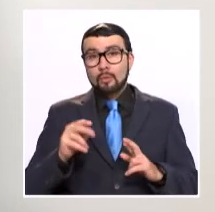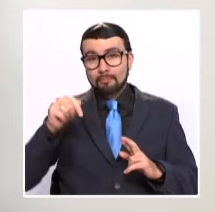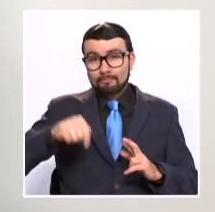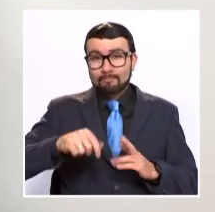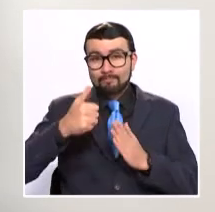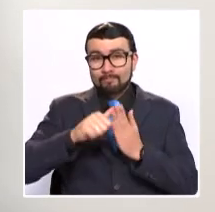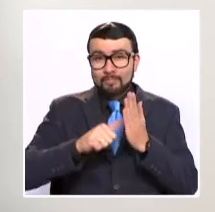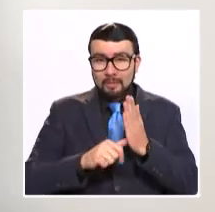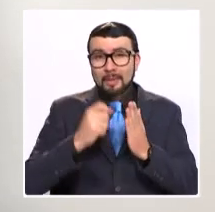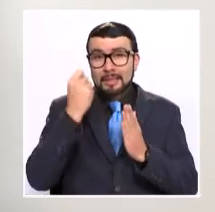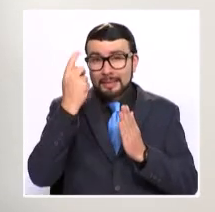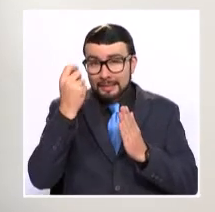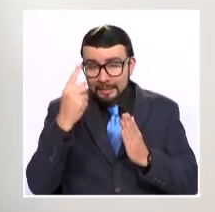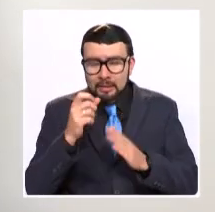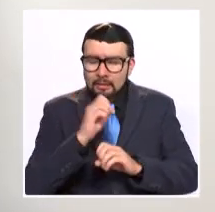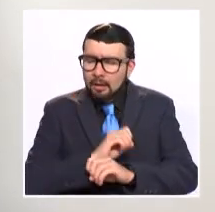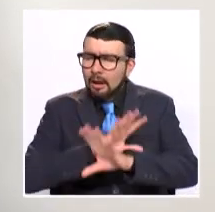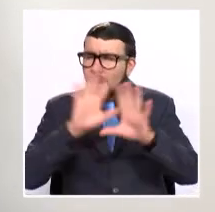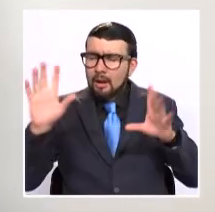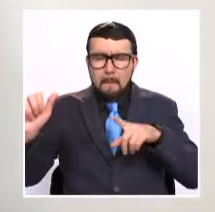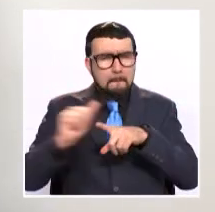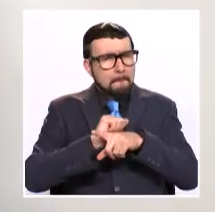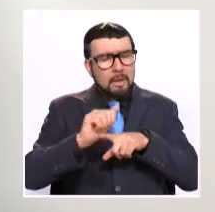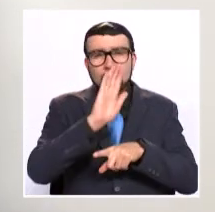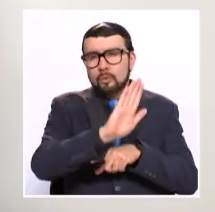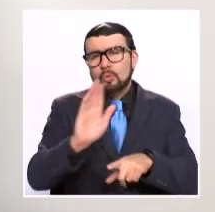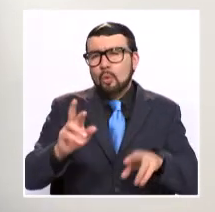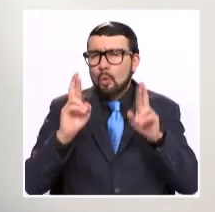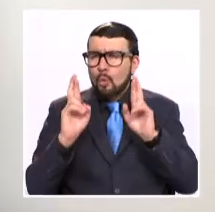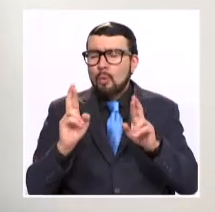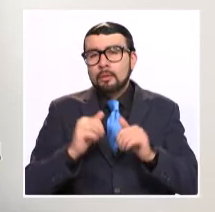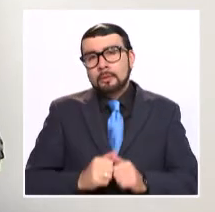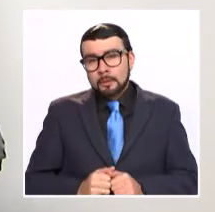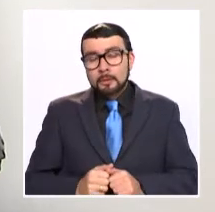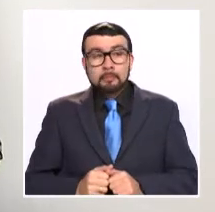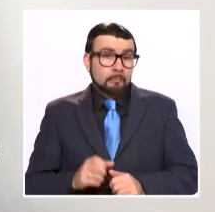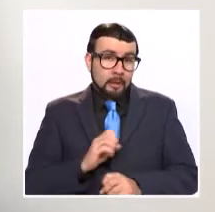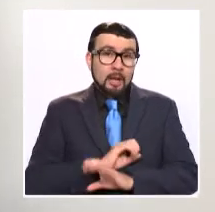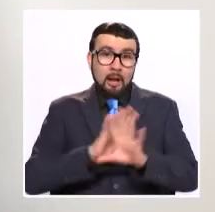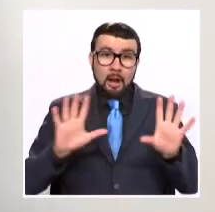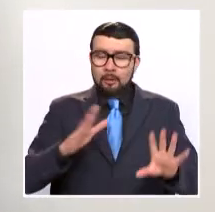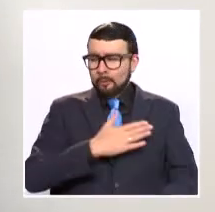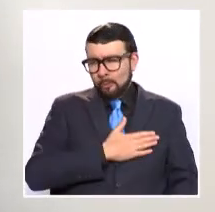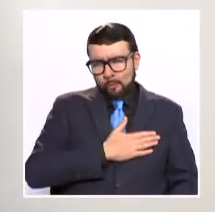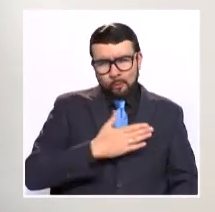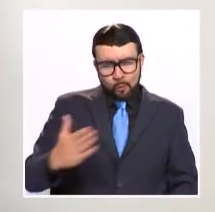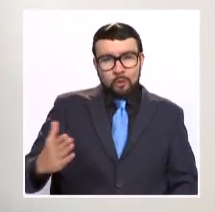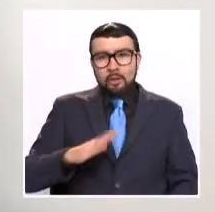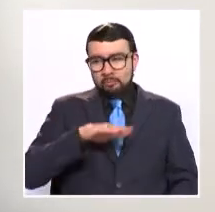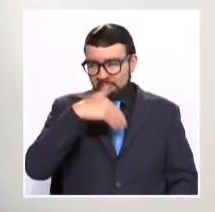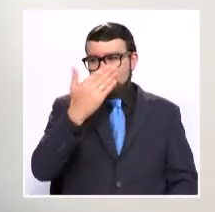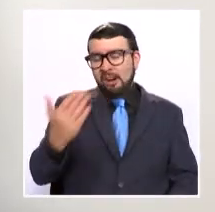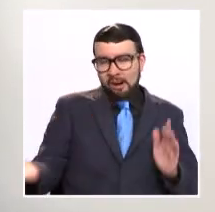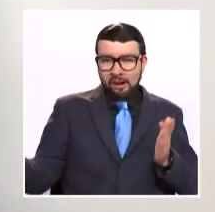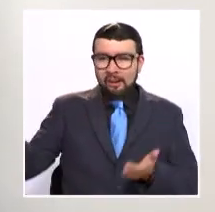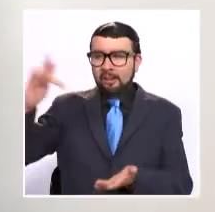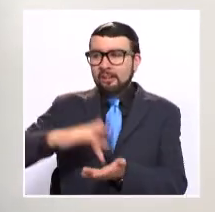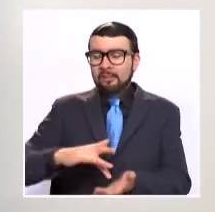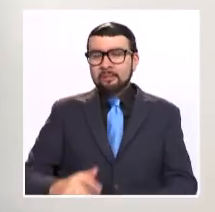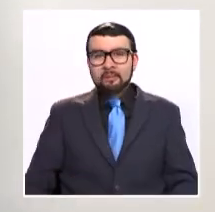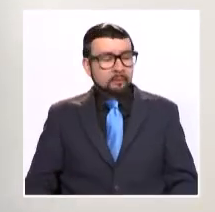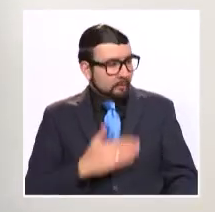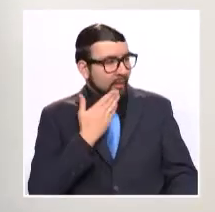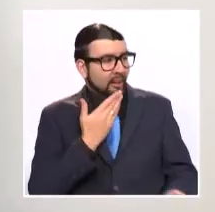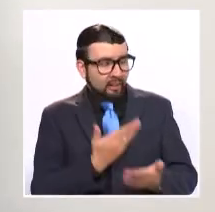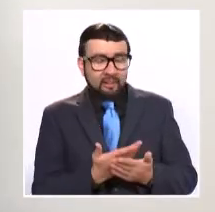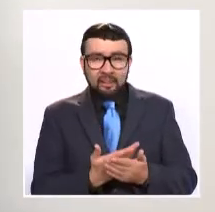sido suficientemente práctico para todos ustedes. Y claro que sí, estamos prestos a una próxima invitación. Muchas gracias. Muchísimas